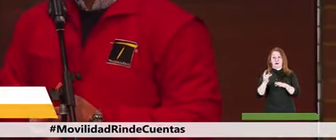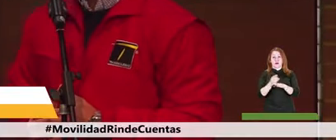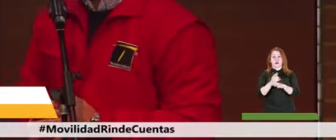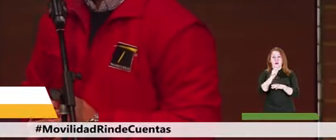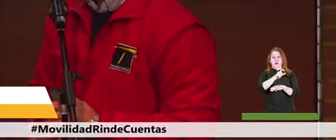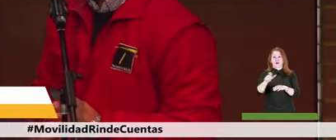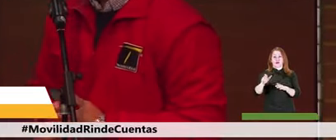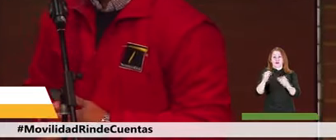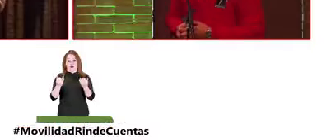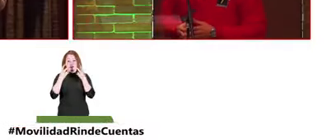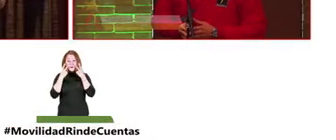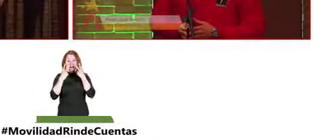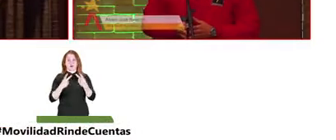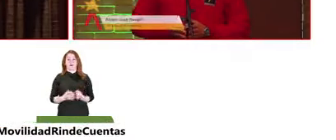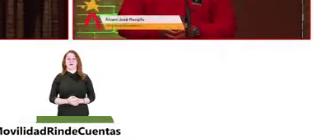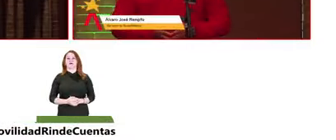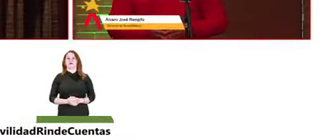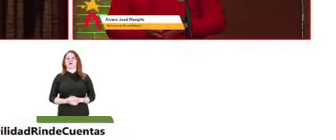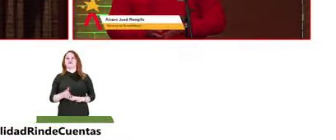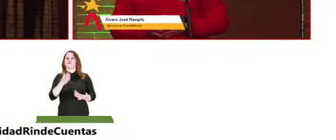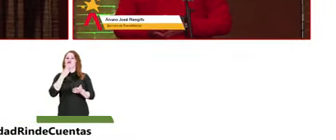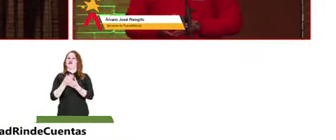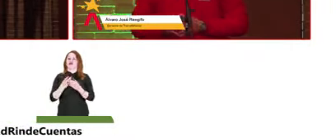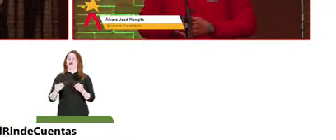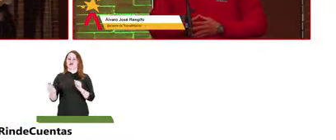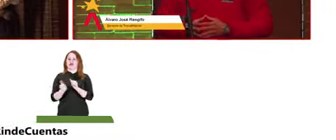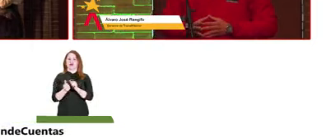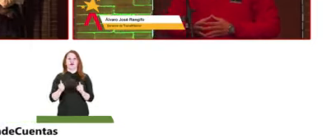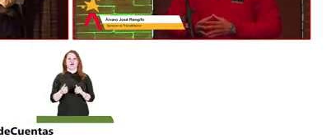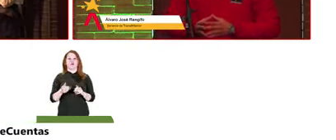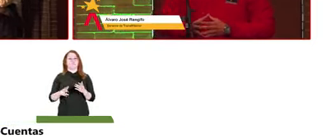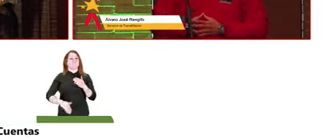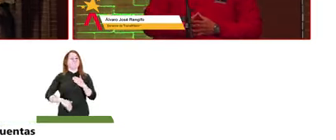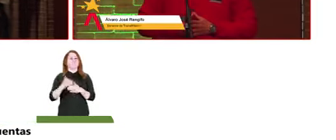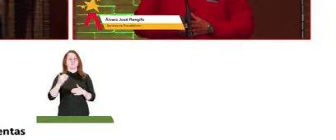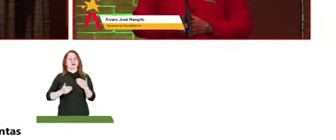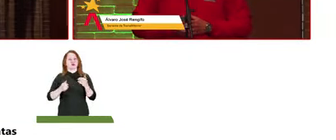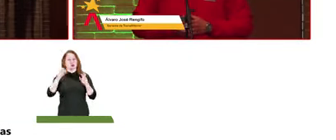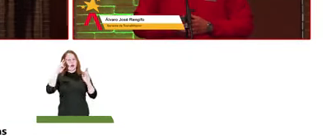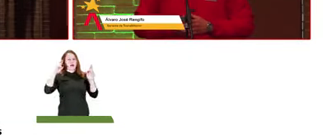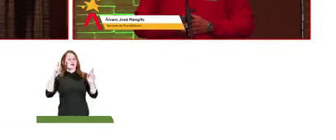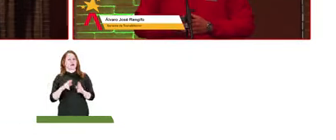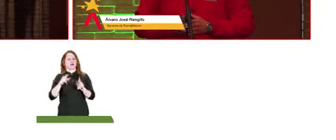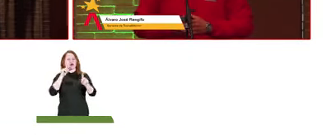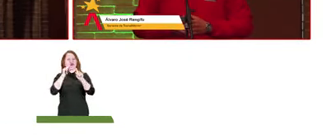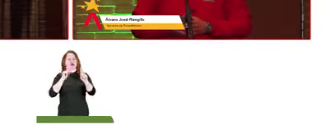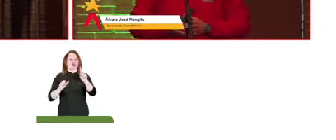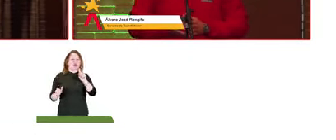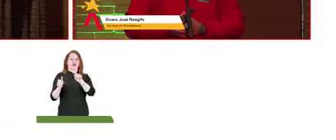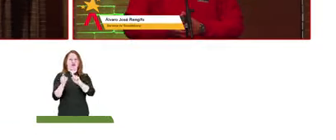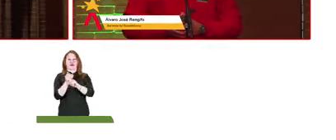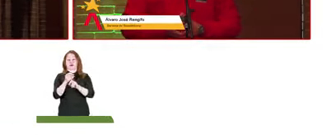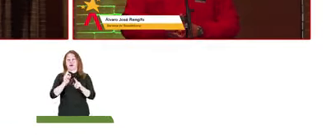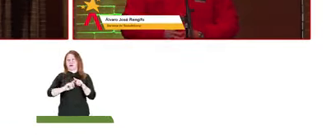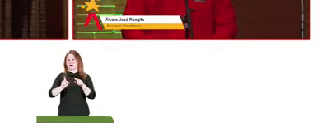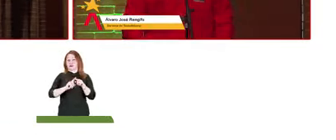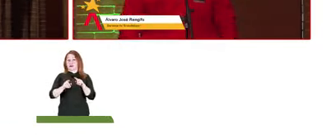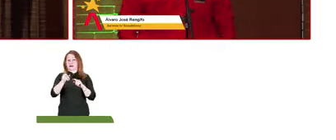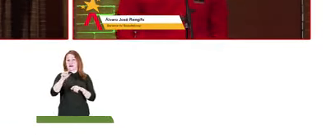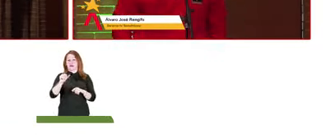que nos ven el día de hoy. Muchas gracias por acompañarnos, vamos a empezar entonces con un resumen de los logros de Transmilenio